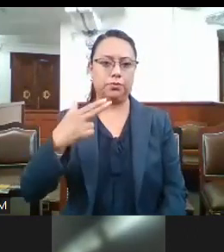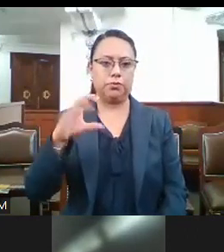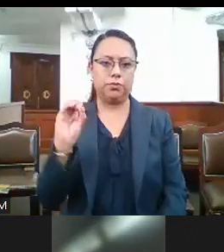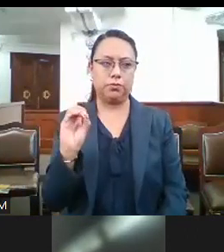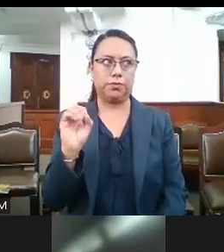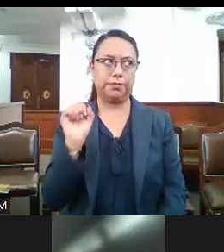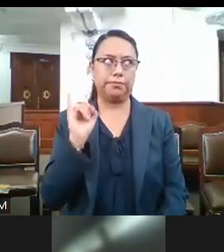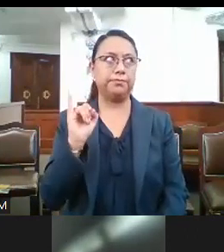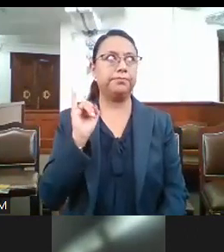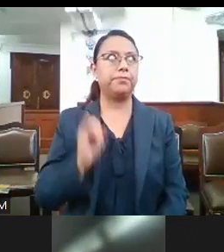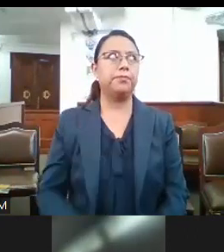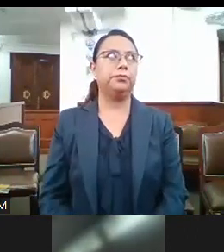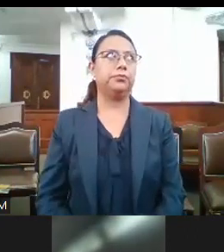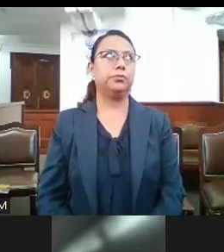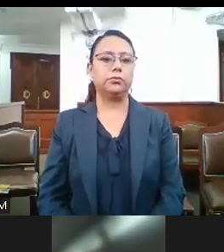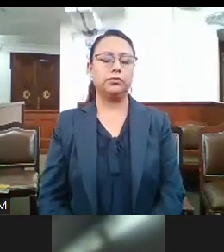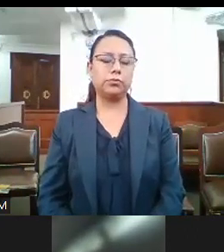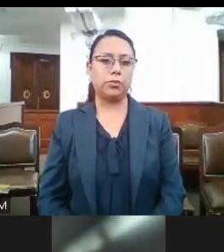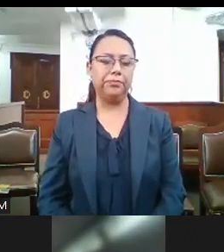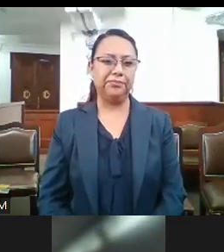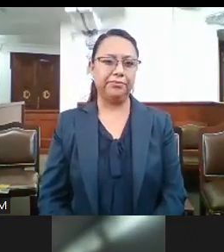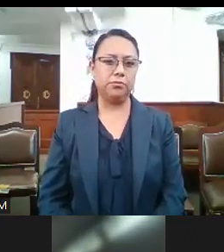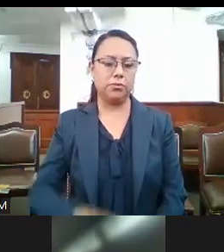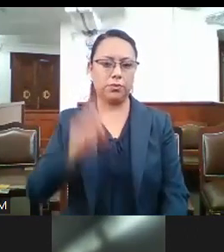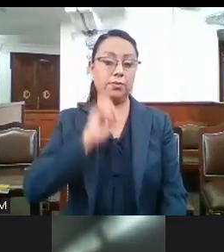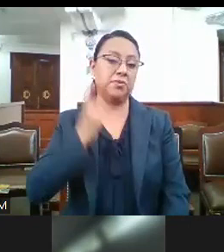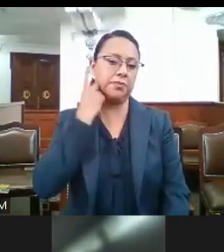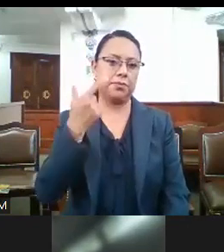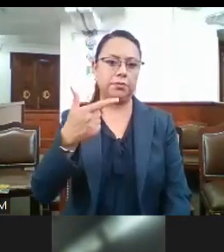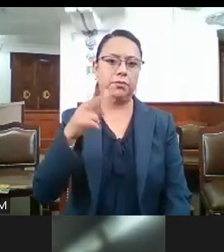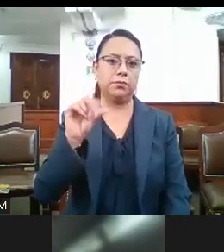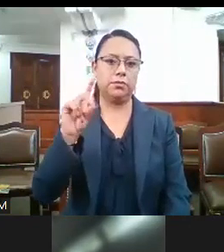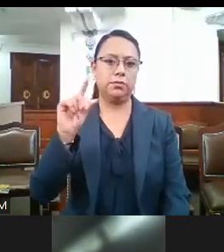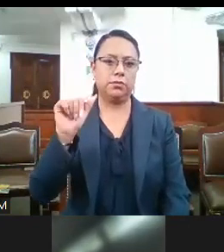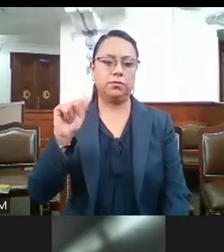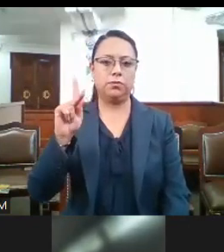Martínez Urincho, sí. Gracias. Diputada María Guadalupe Morales Rubio.